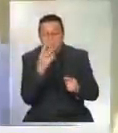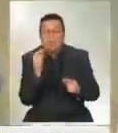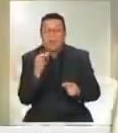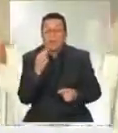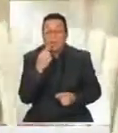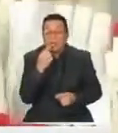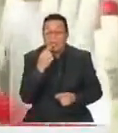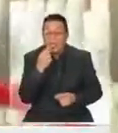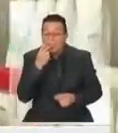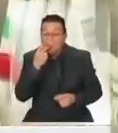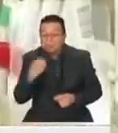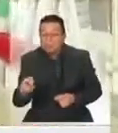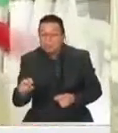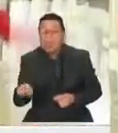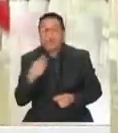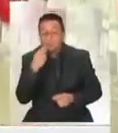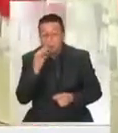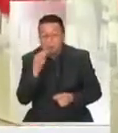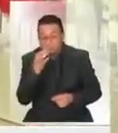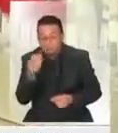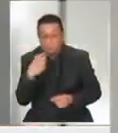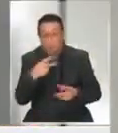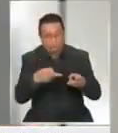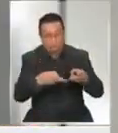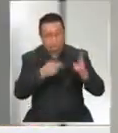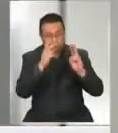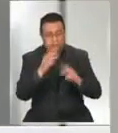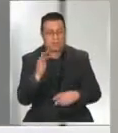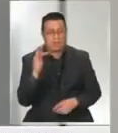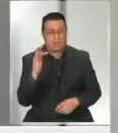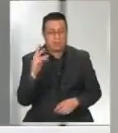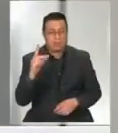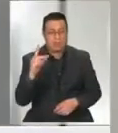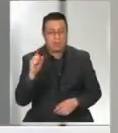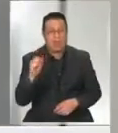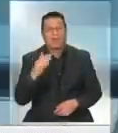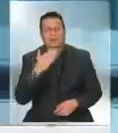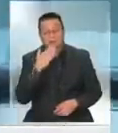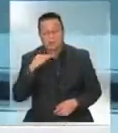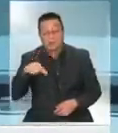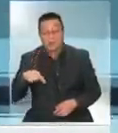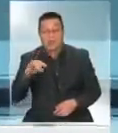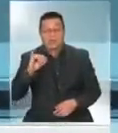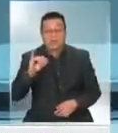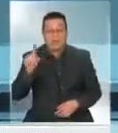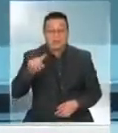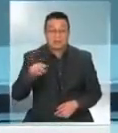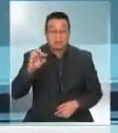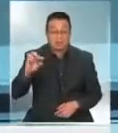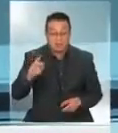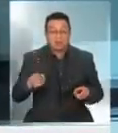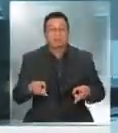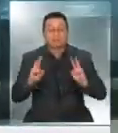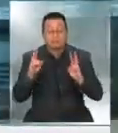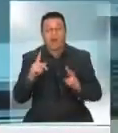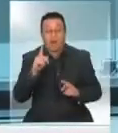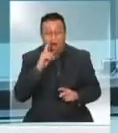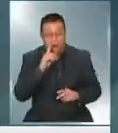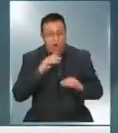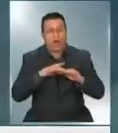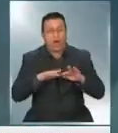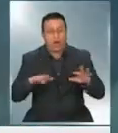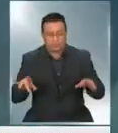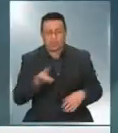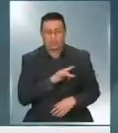saliva y que ha sido validado, el único en América Latina validado por la FDA y también por el ISP en este caso, y que ya está disponible en nuestro